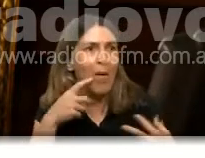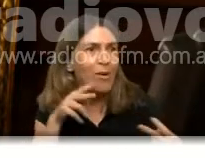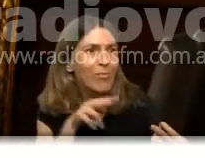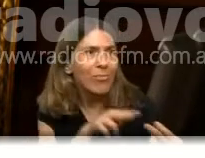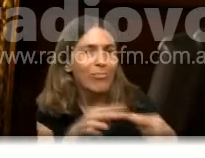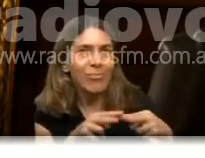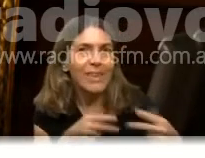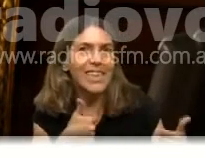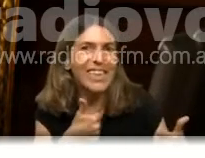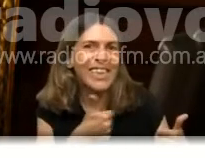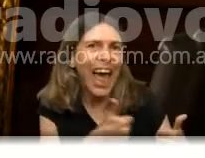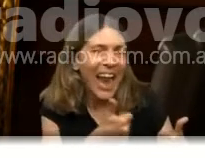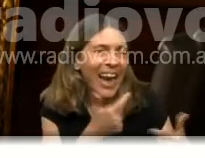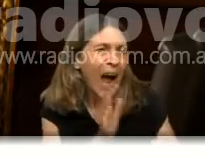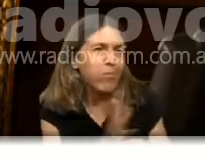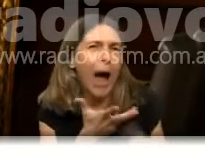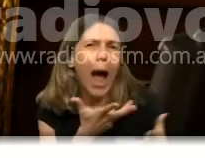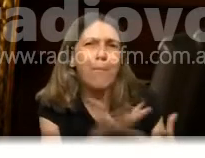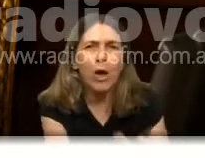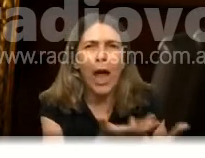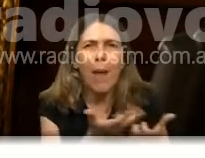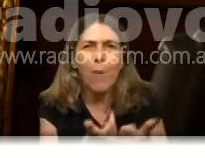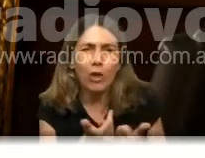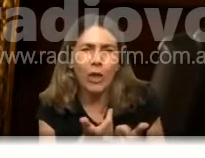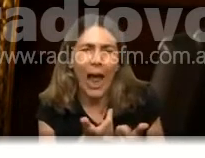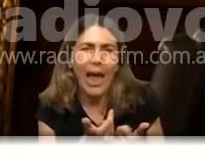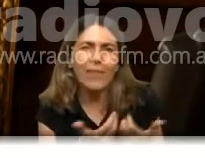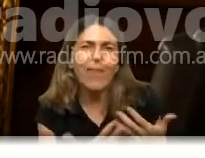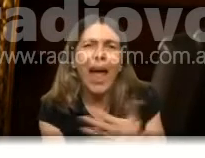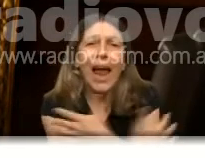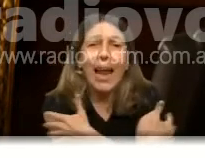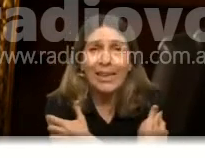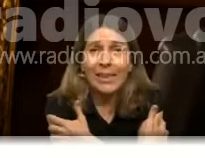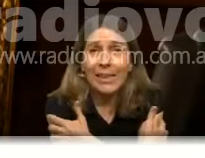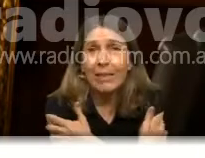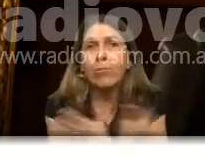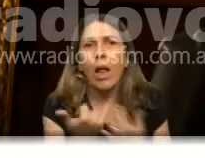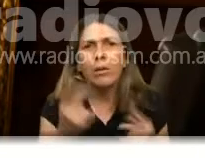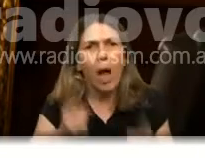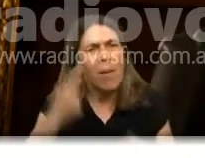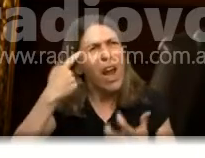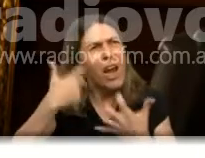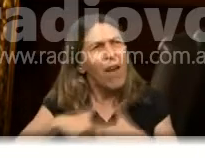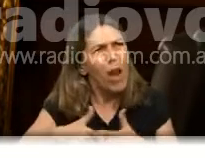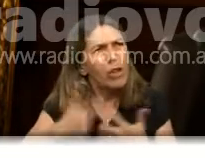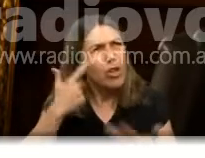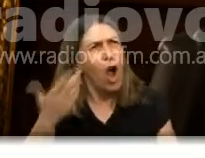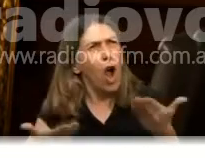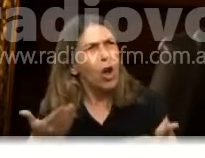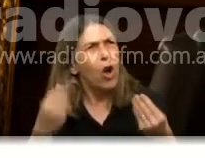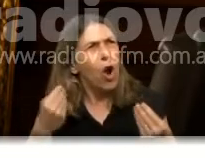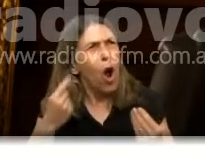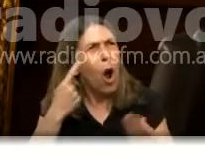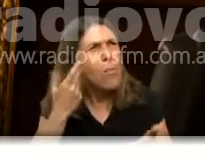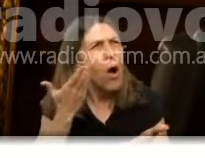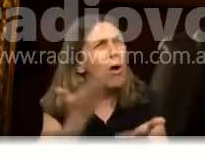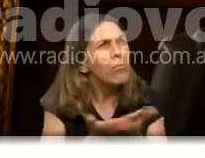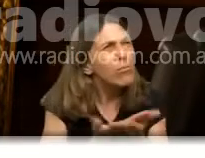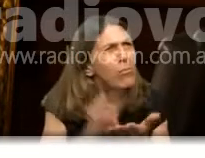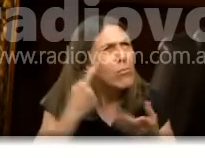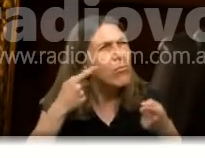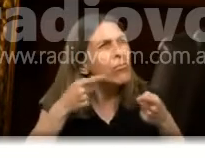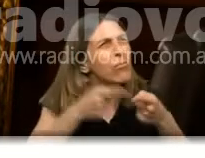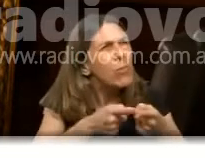para apoyarnos y abrazarnos es tiempo de balances reflexiones y propósitos y